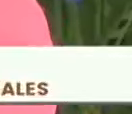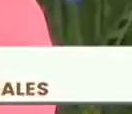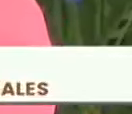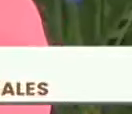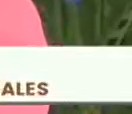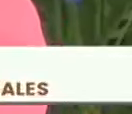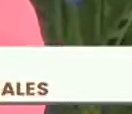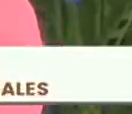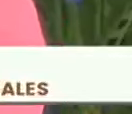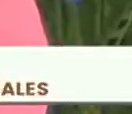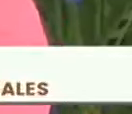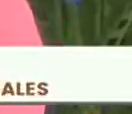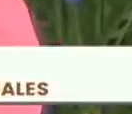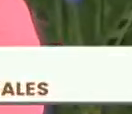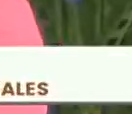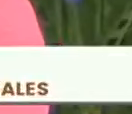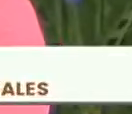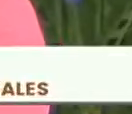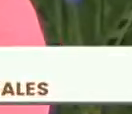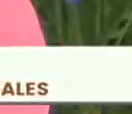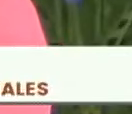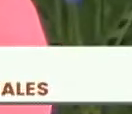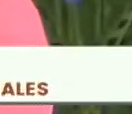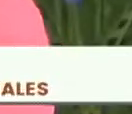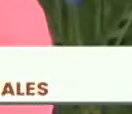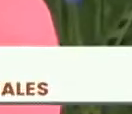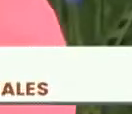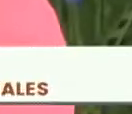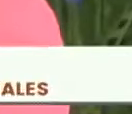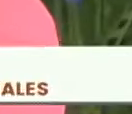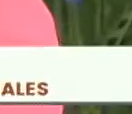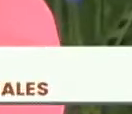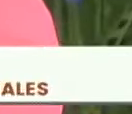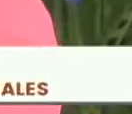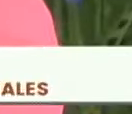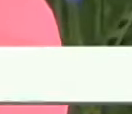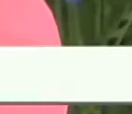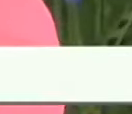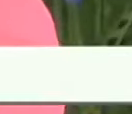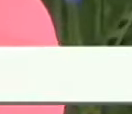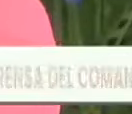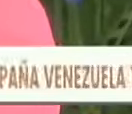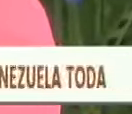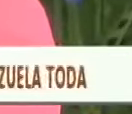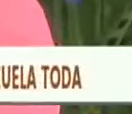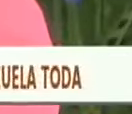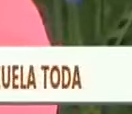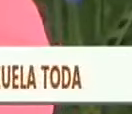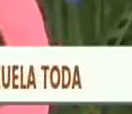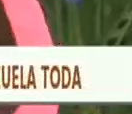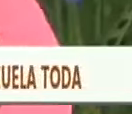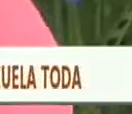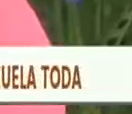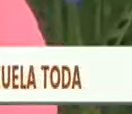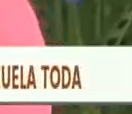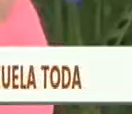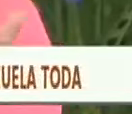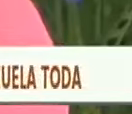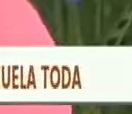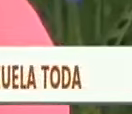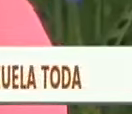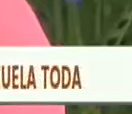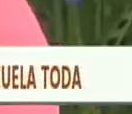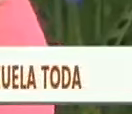campaña Venezuela Toda este 6 de noviembre, en la que vimos que en los 335 municipios de nuestro país hubo